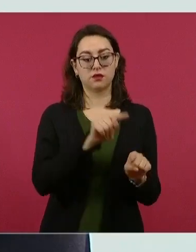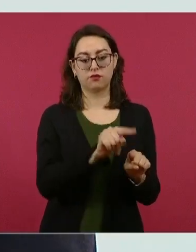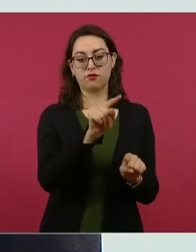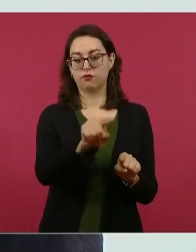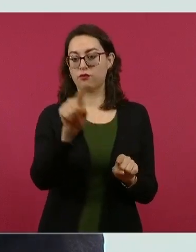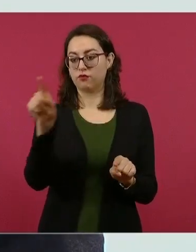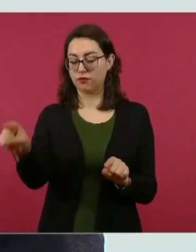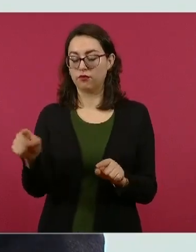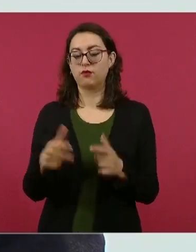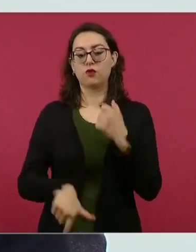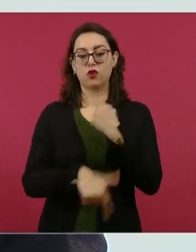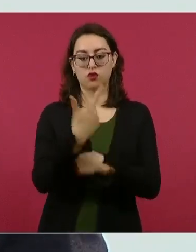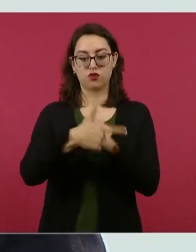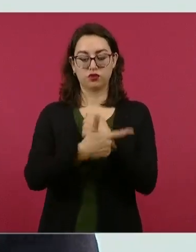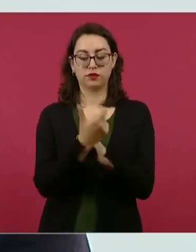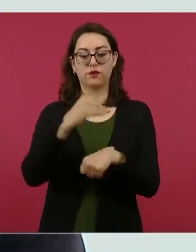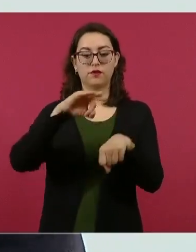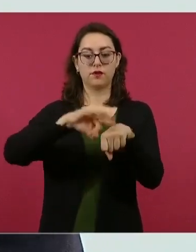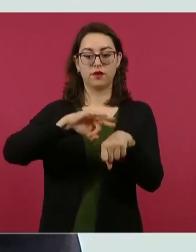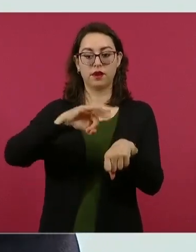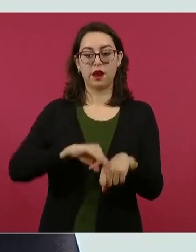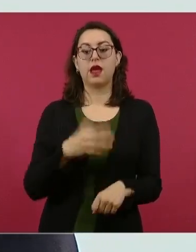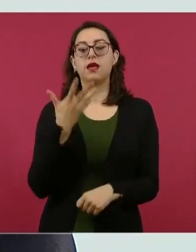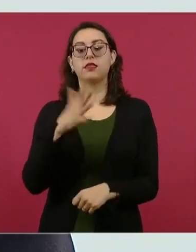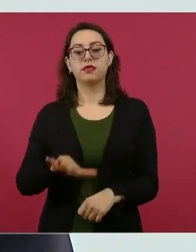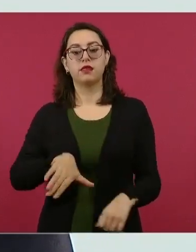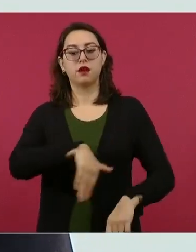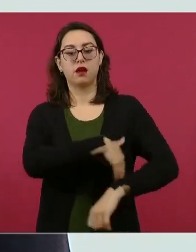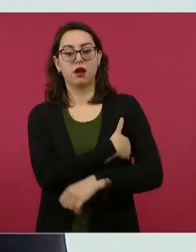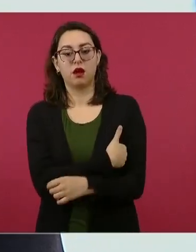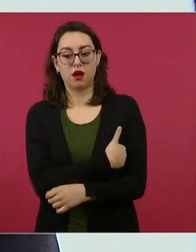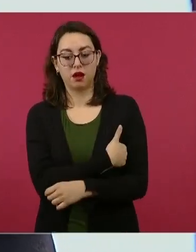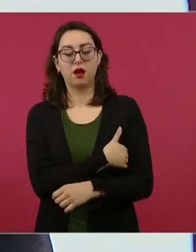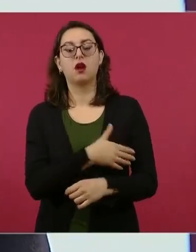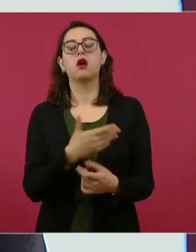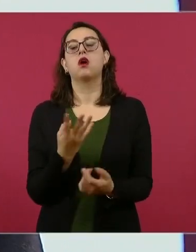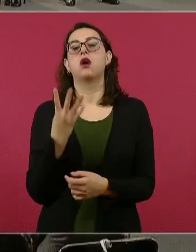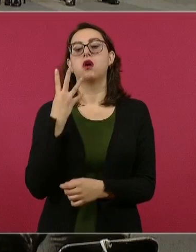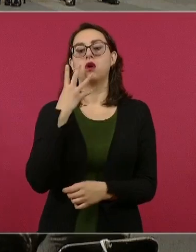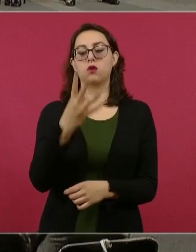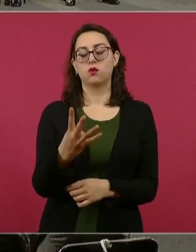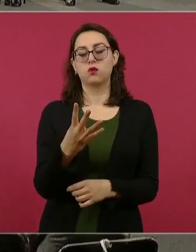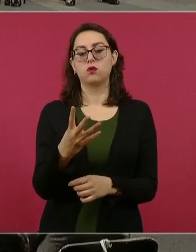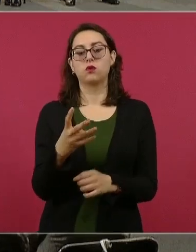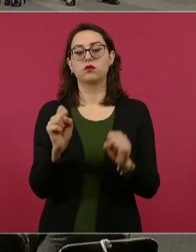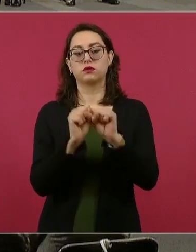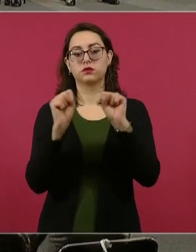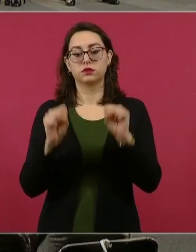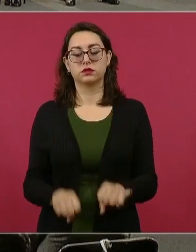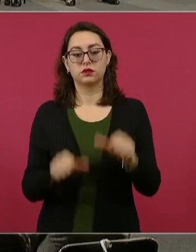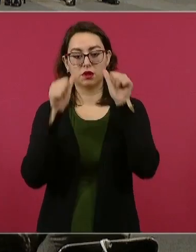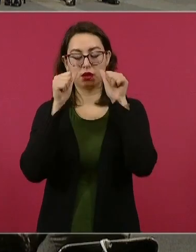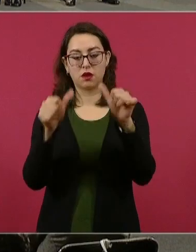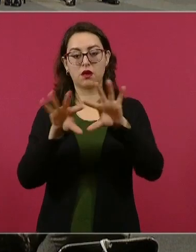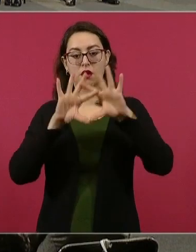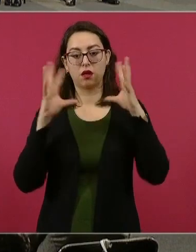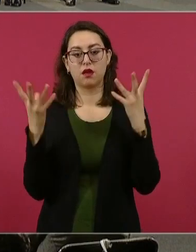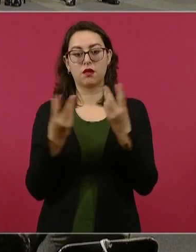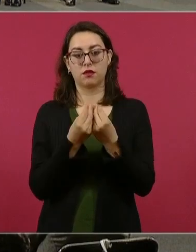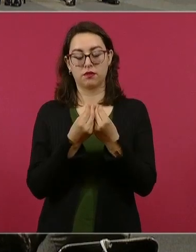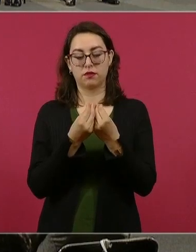ampliación y adecuación de 12 farmacias, 10 almacenes, 4 sistemas de atención integral a la